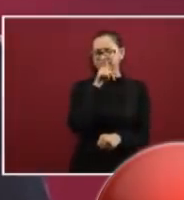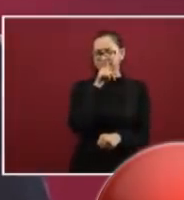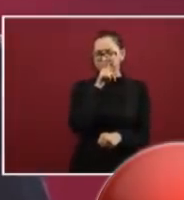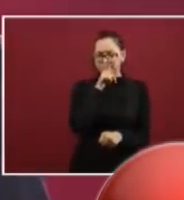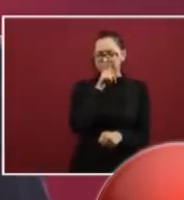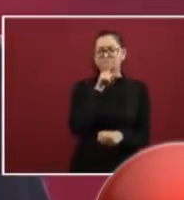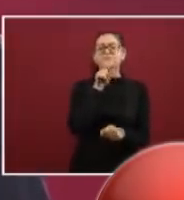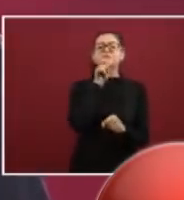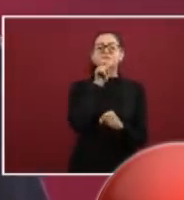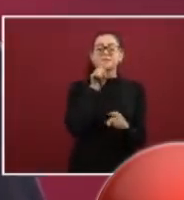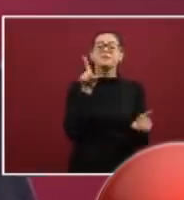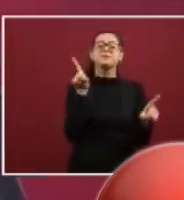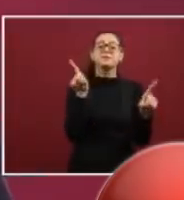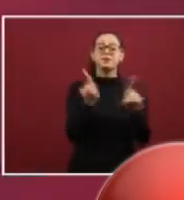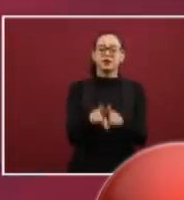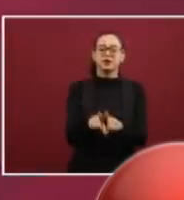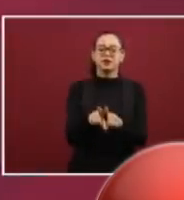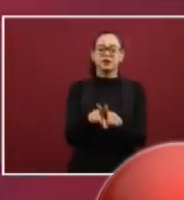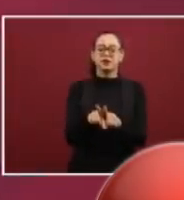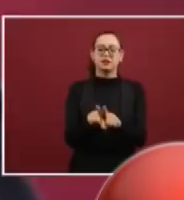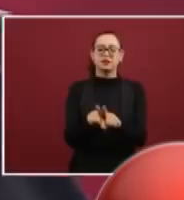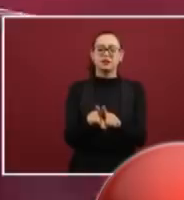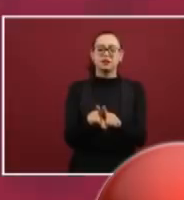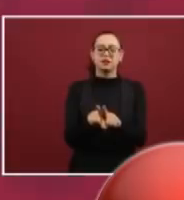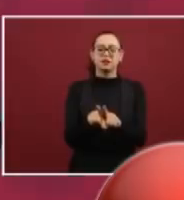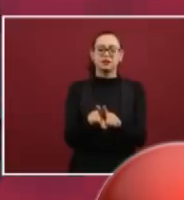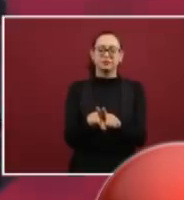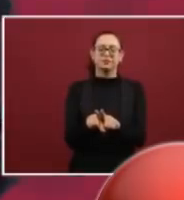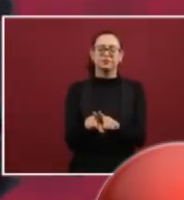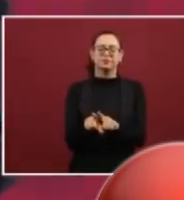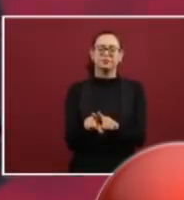Tenemos también que